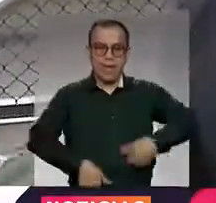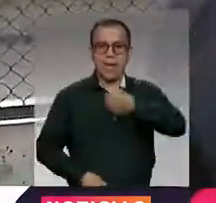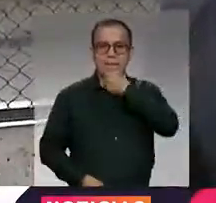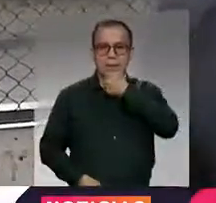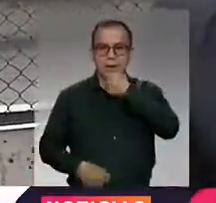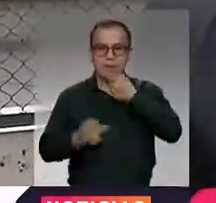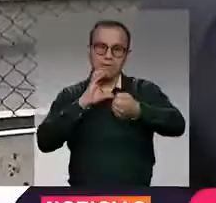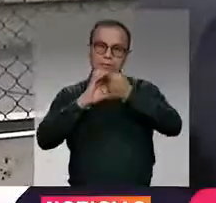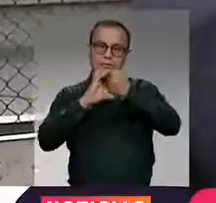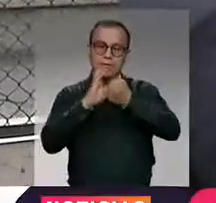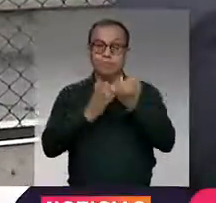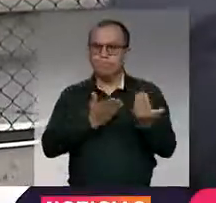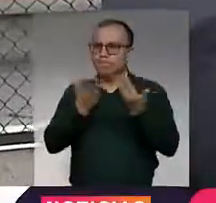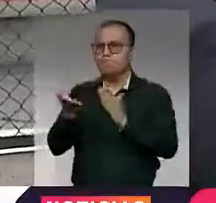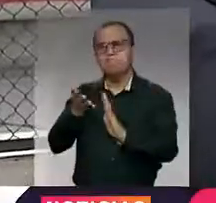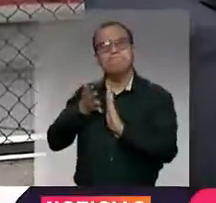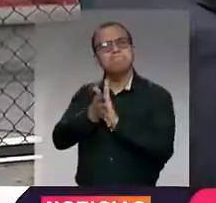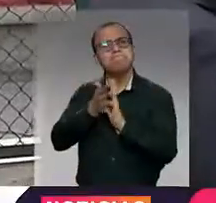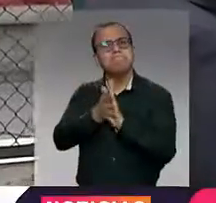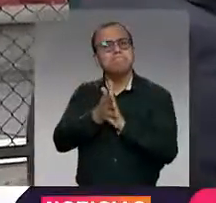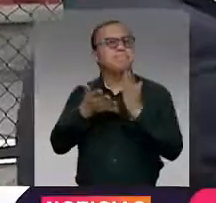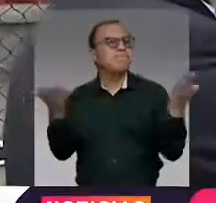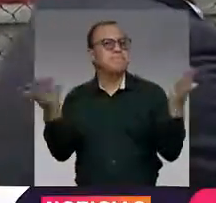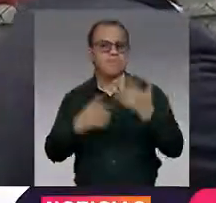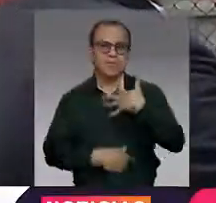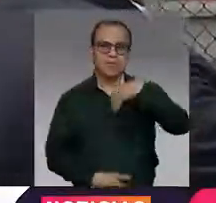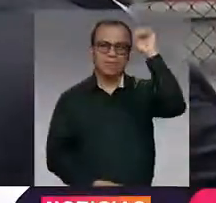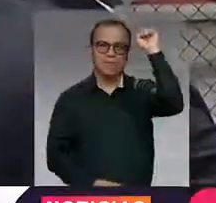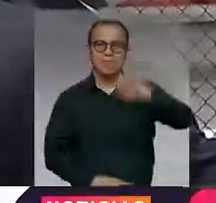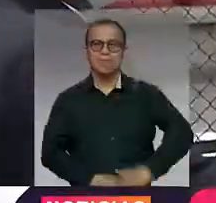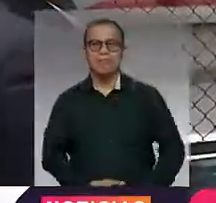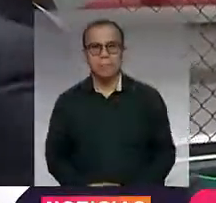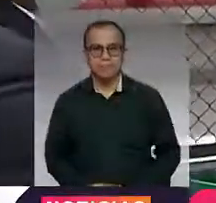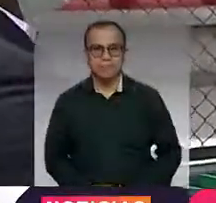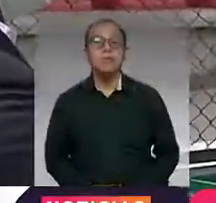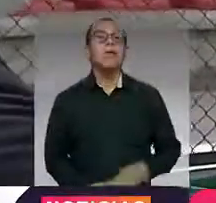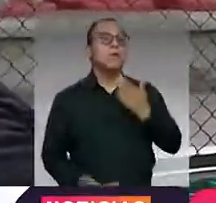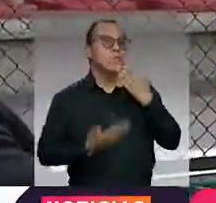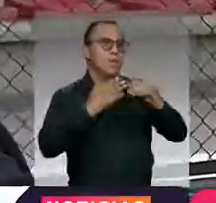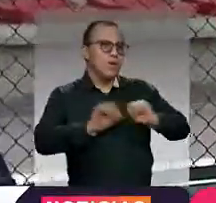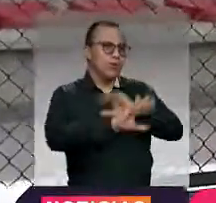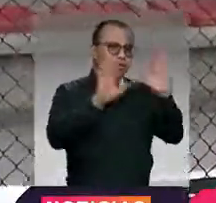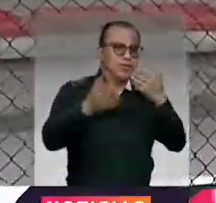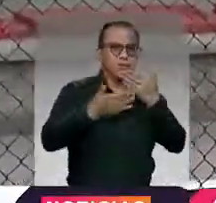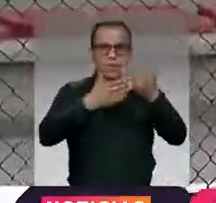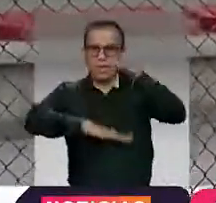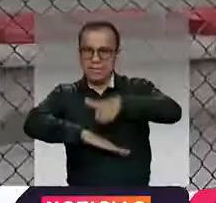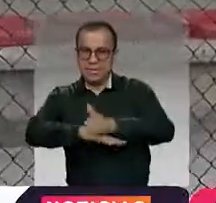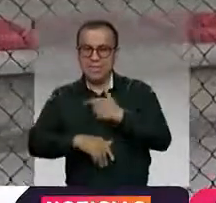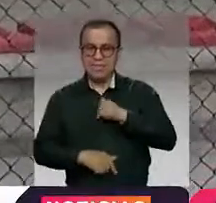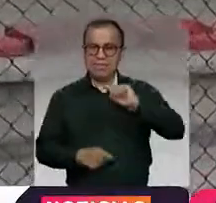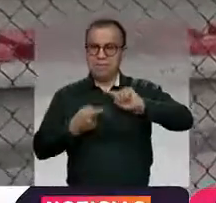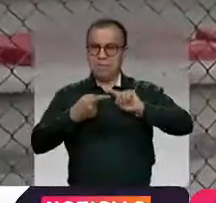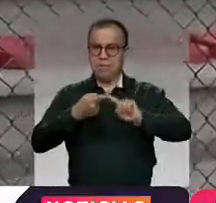Noticias Capital y háblenos un poco de esta importante victoria para ustedes. Buenos días, buenas tardes, primero que todo.